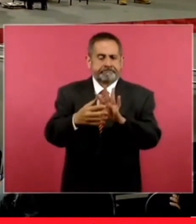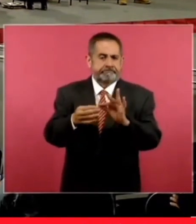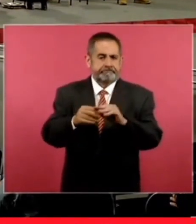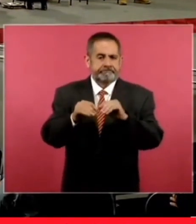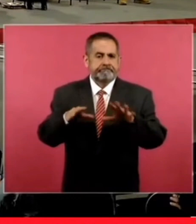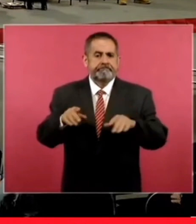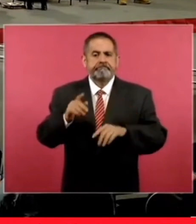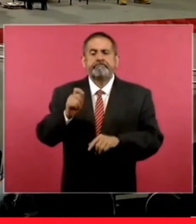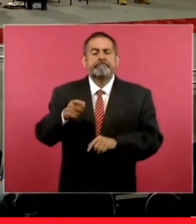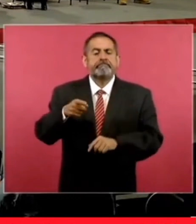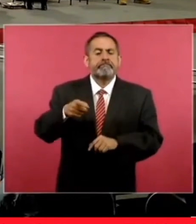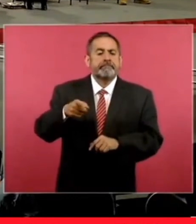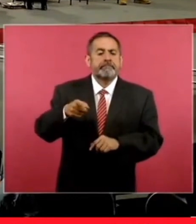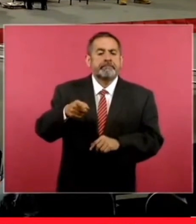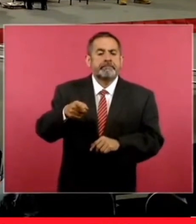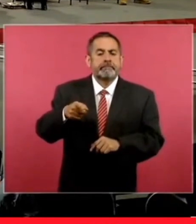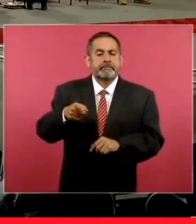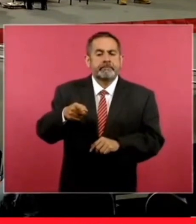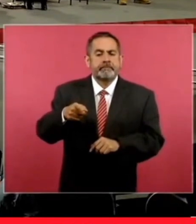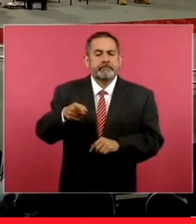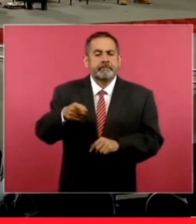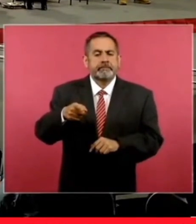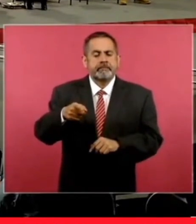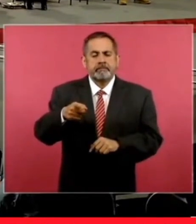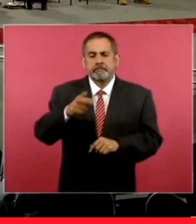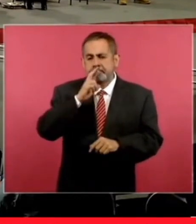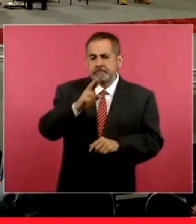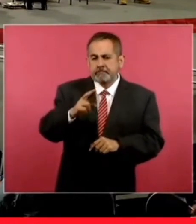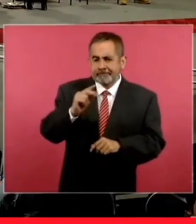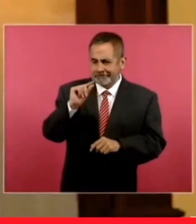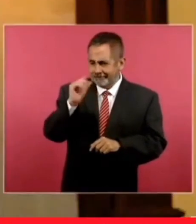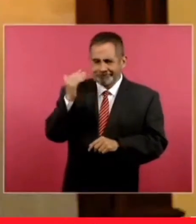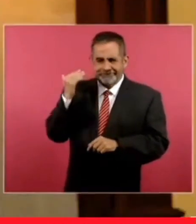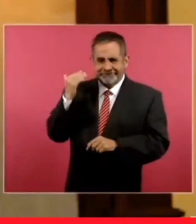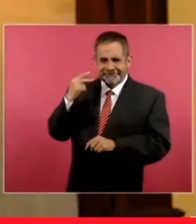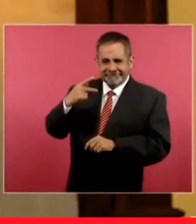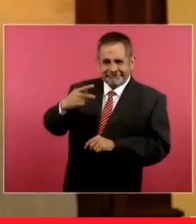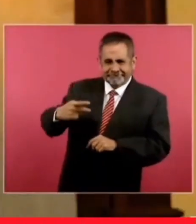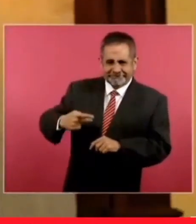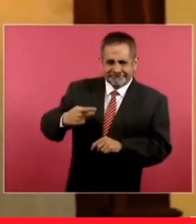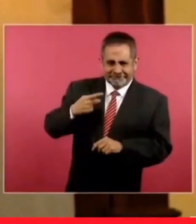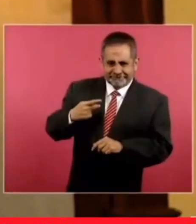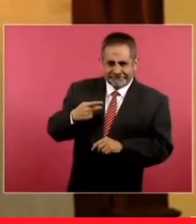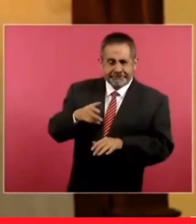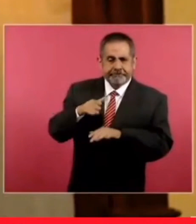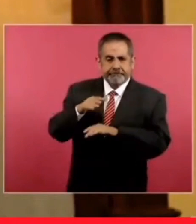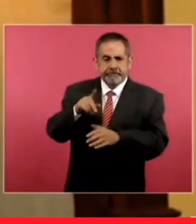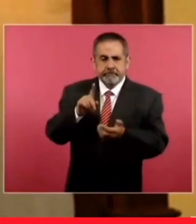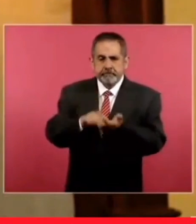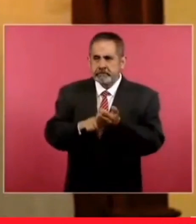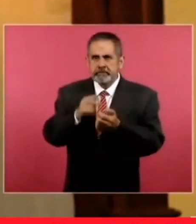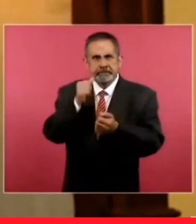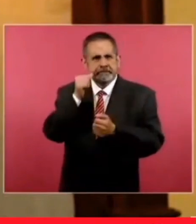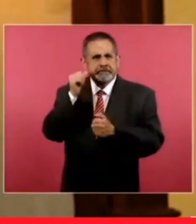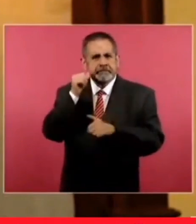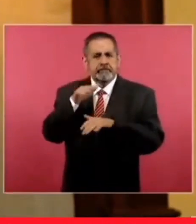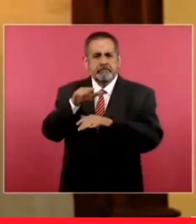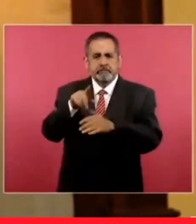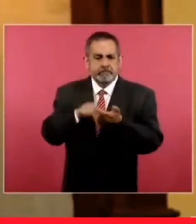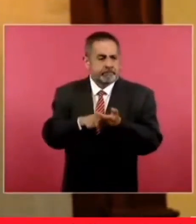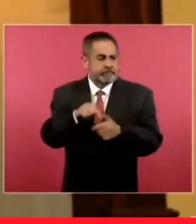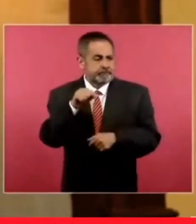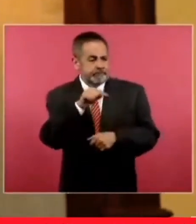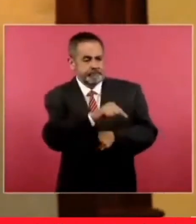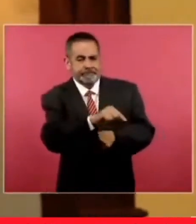sobre la O más bien la respuesta a una cuestionamiento del día de ayer sobre los